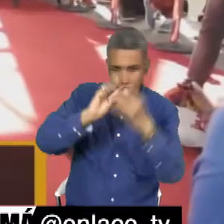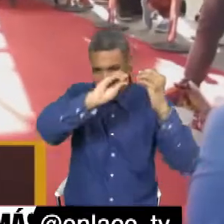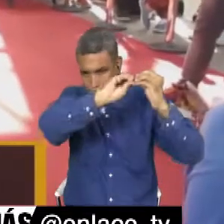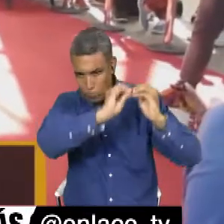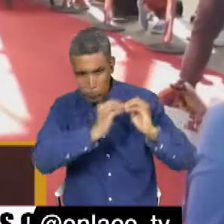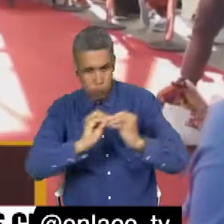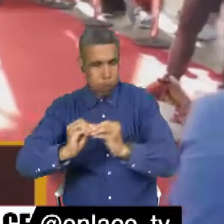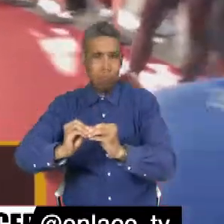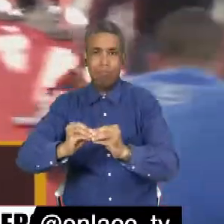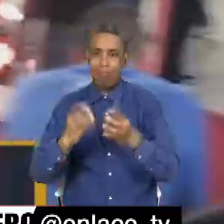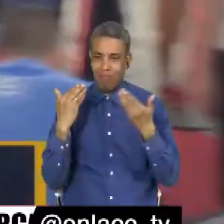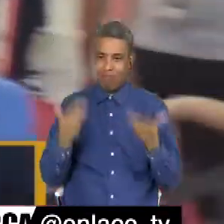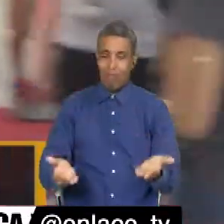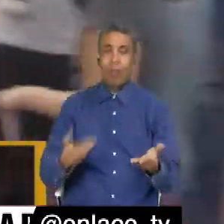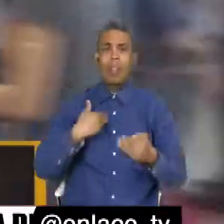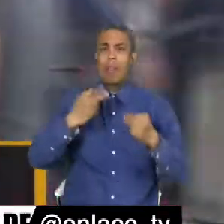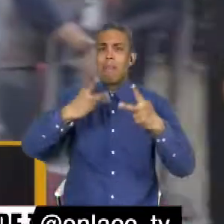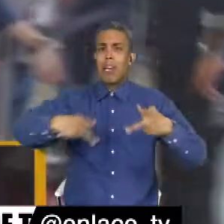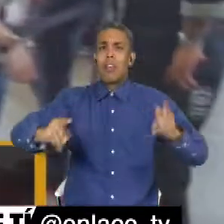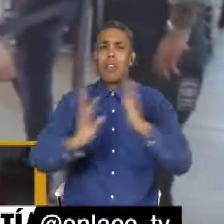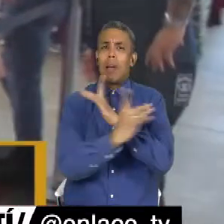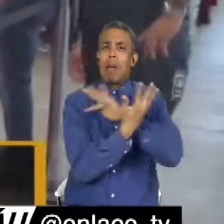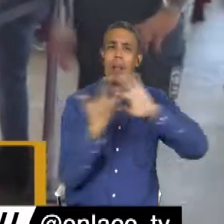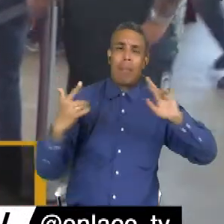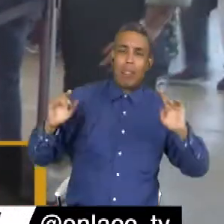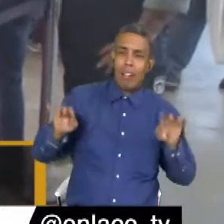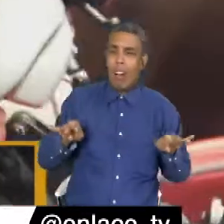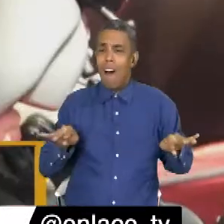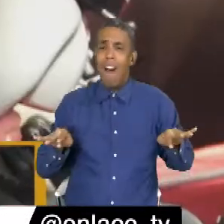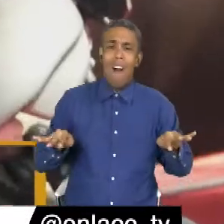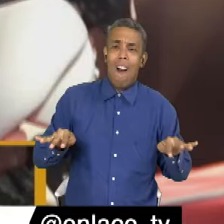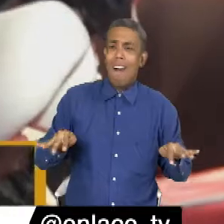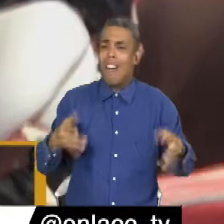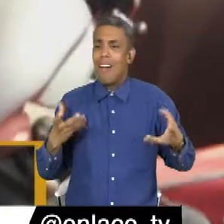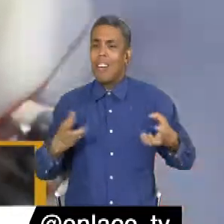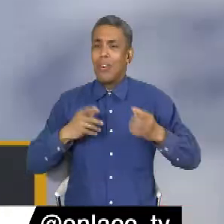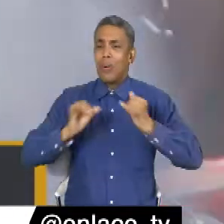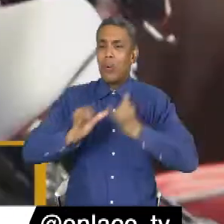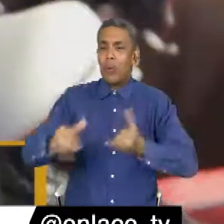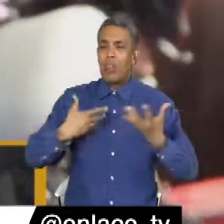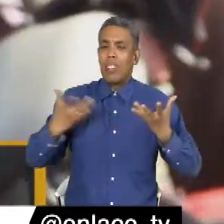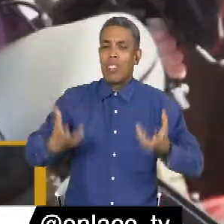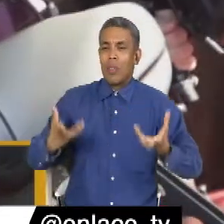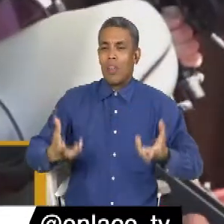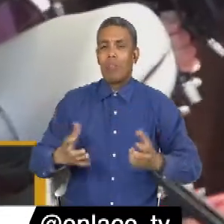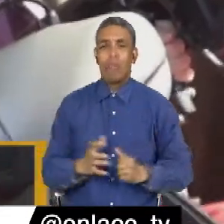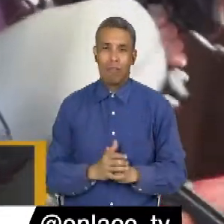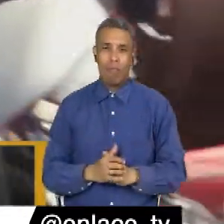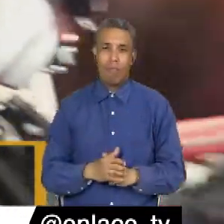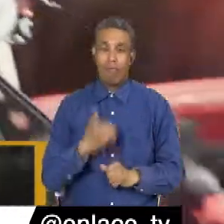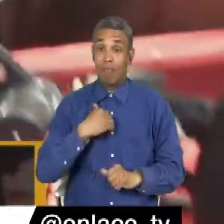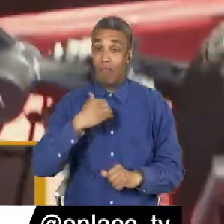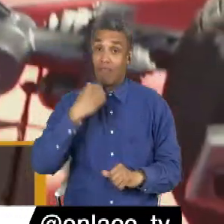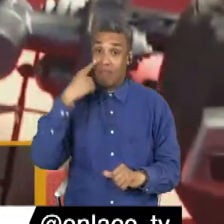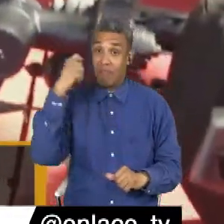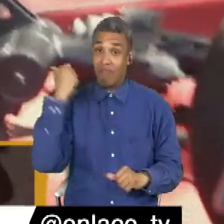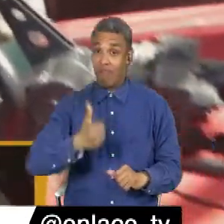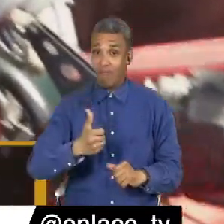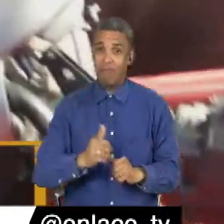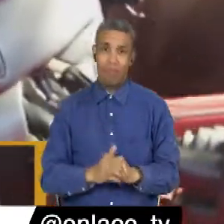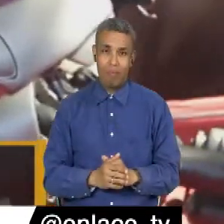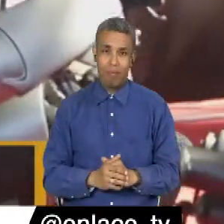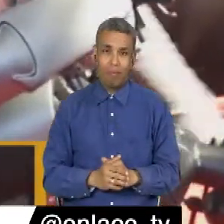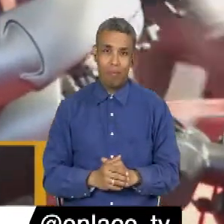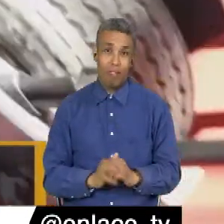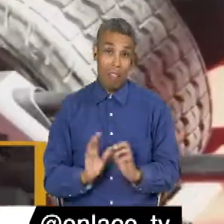es, ¿no? La gente anda emocionada, feliz de tener la oportunidad de tener un objeto como estos en Comic Con. Es algo maravilloso y esperamos que todo el